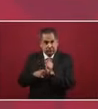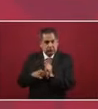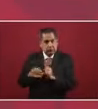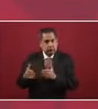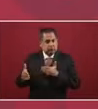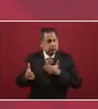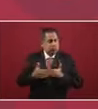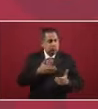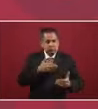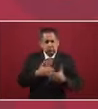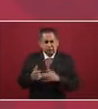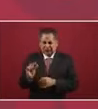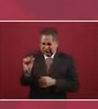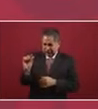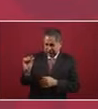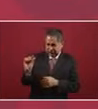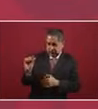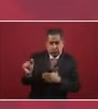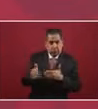sofisticada, de esas pequeñitas,